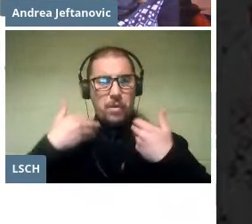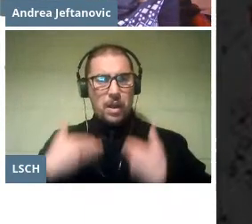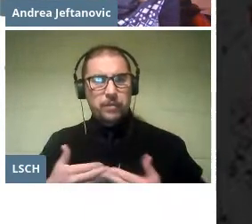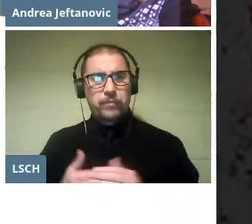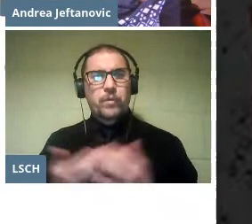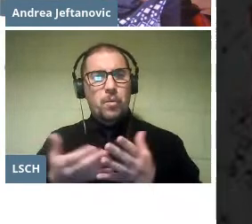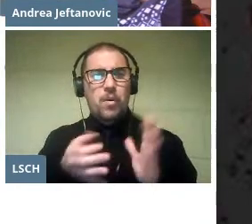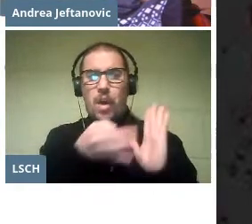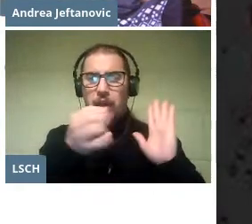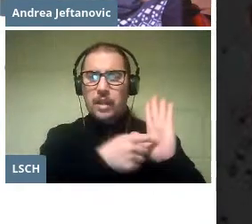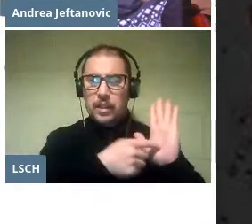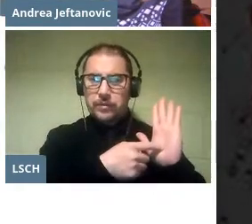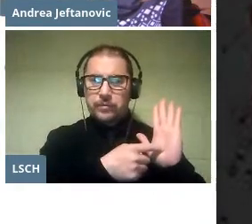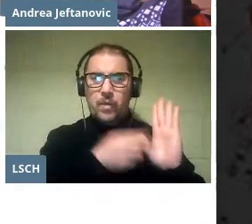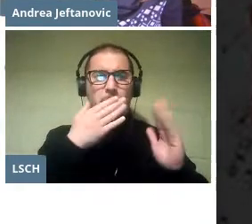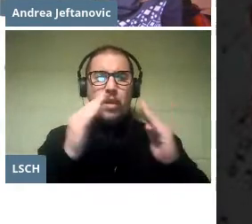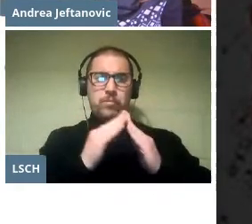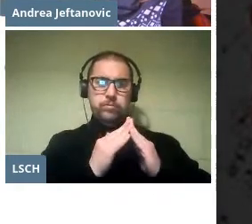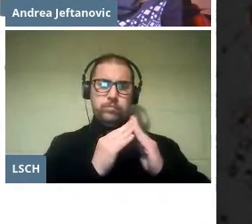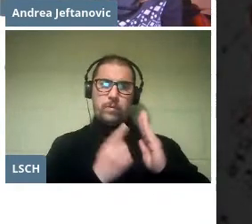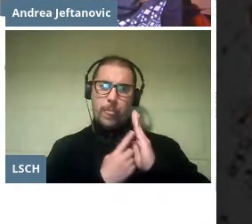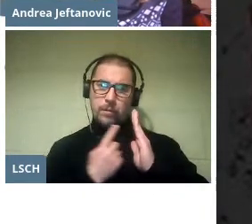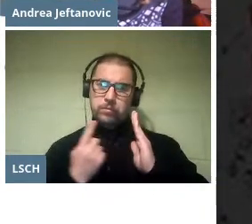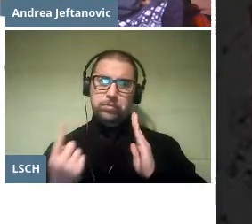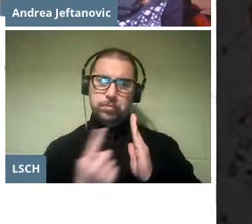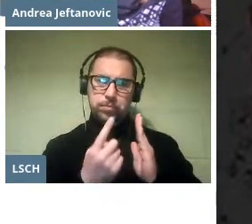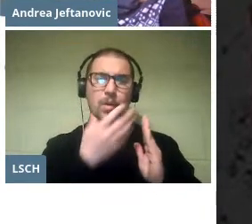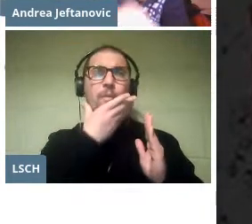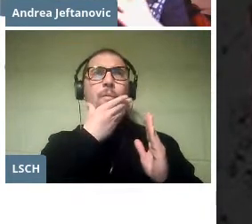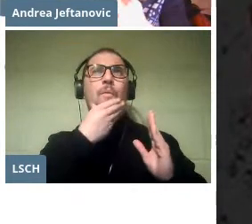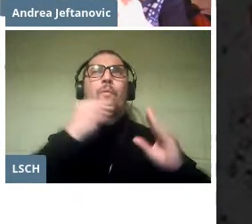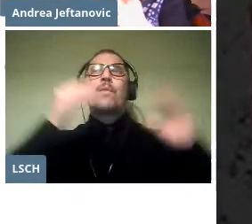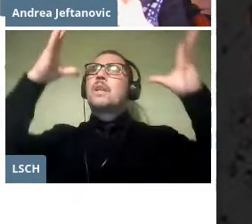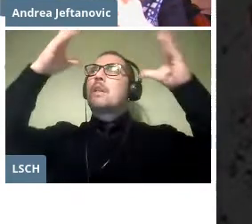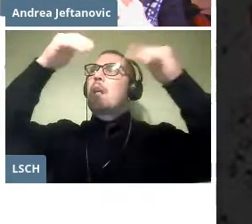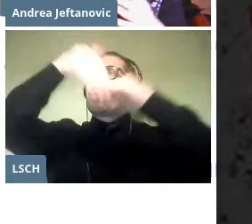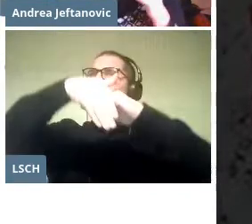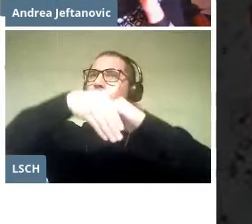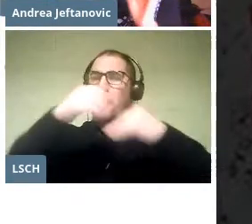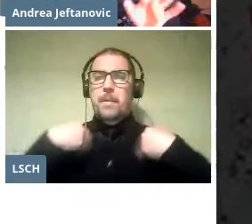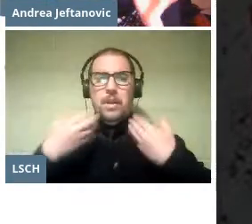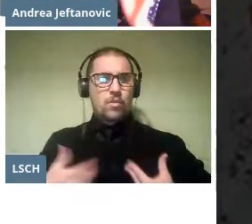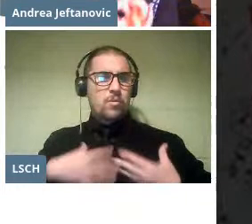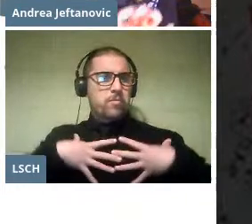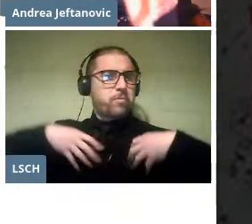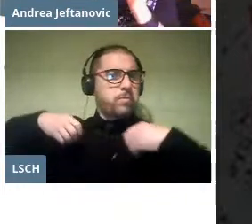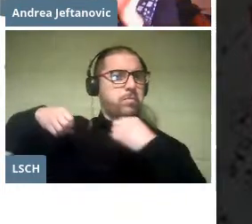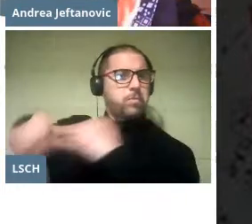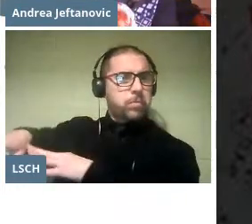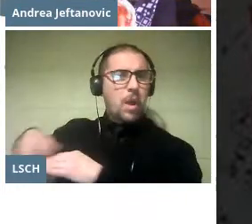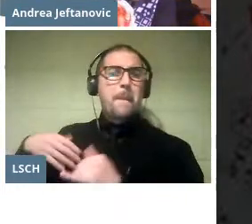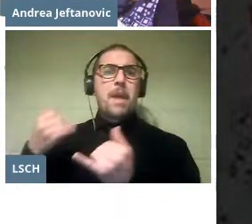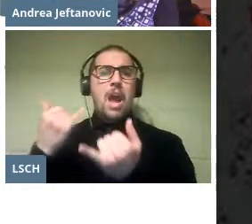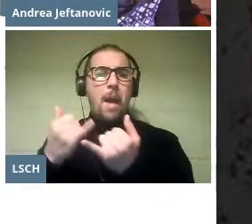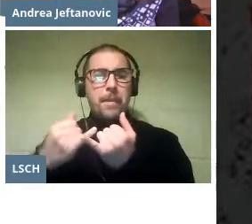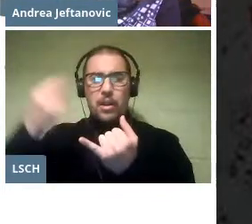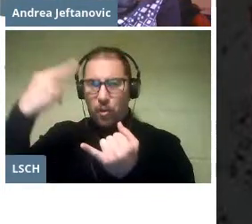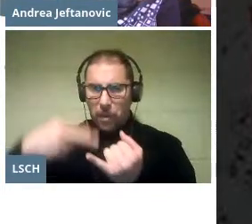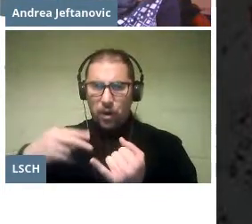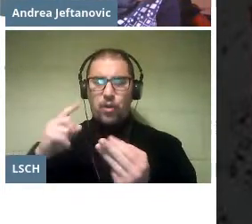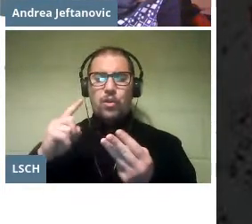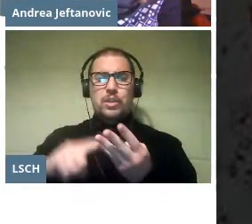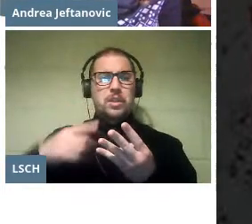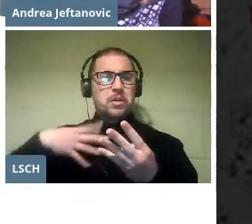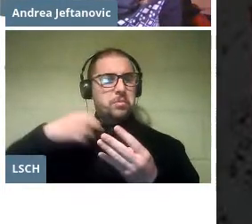Sostiene, cuando salimos de casa en una hermosa tarde, nos despojamos del yo, por el que nuestros amigos nos conocen y